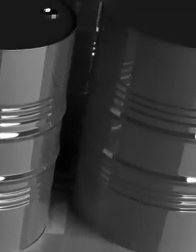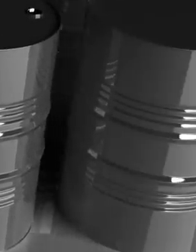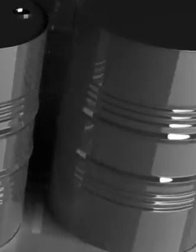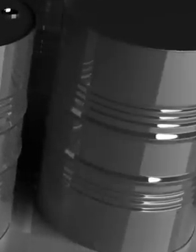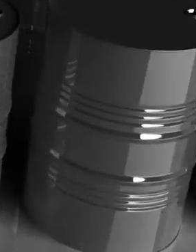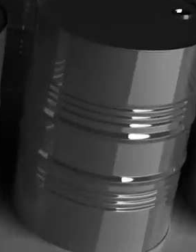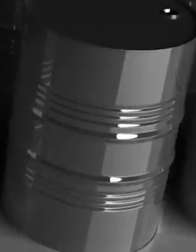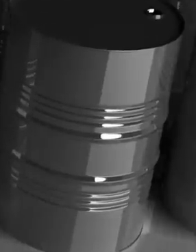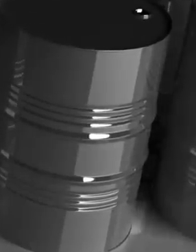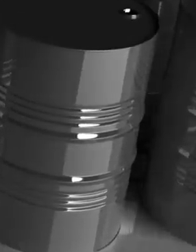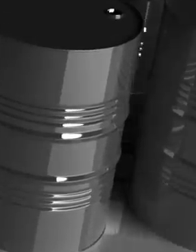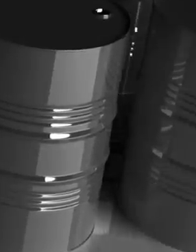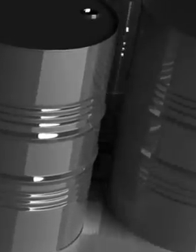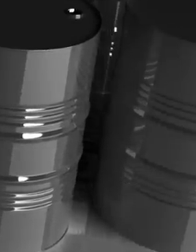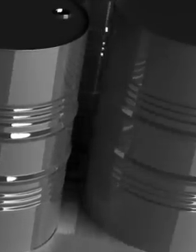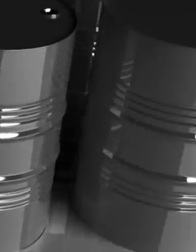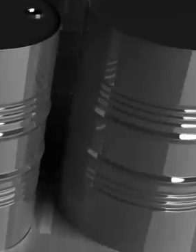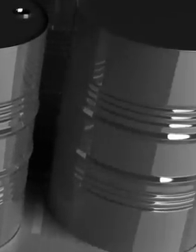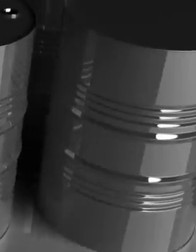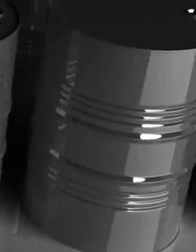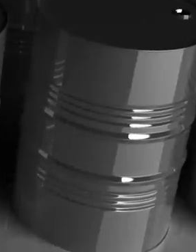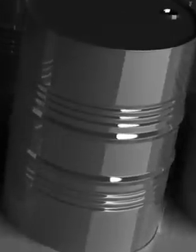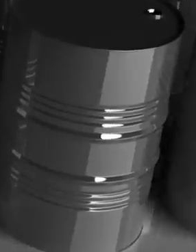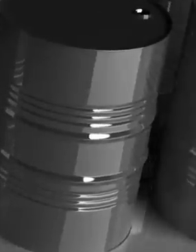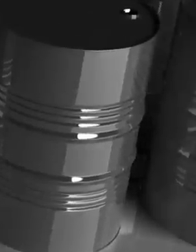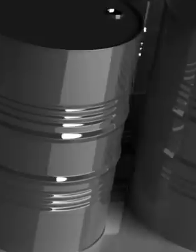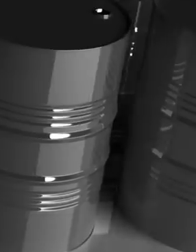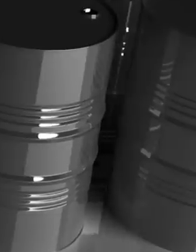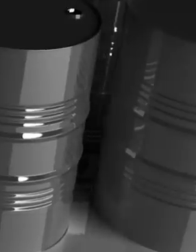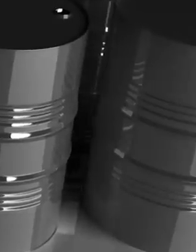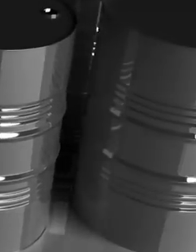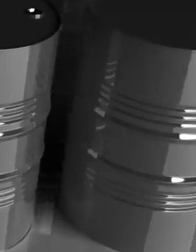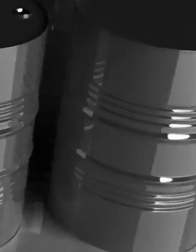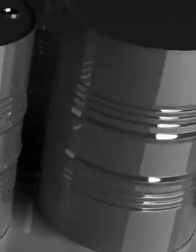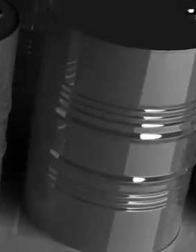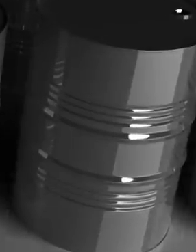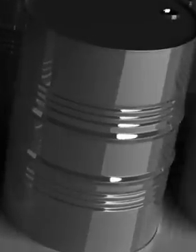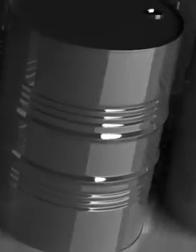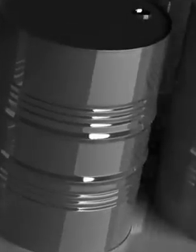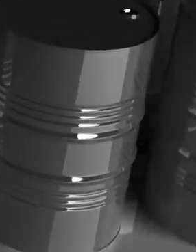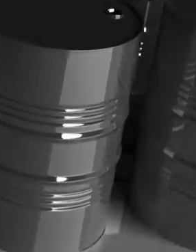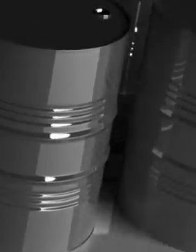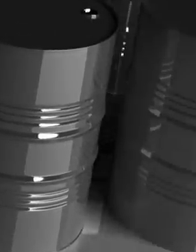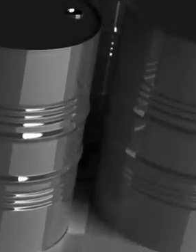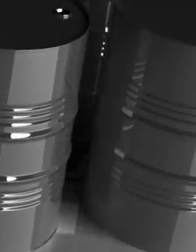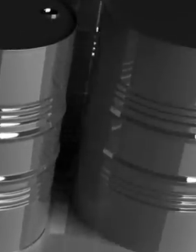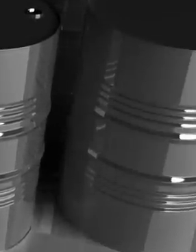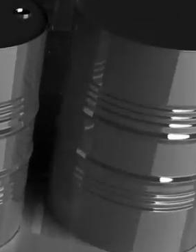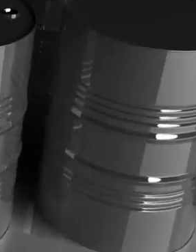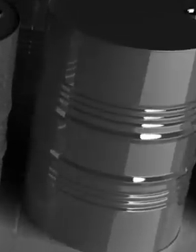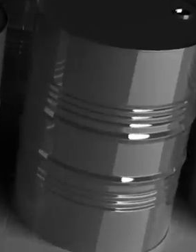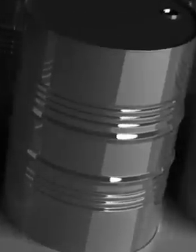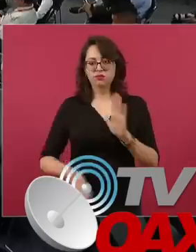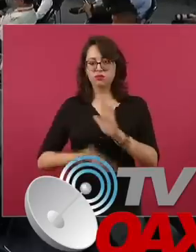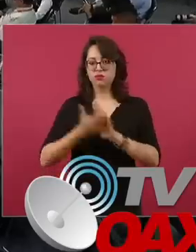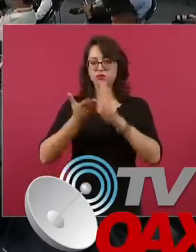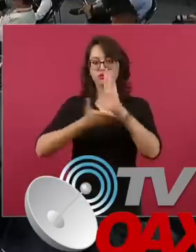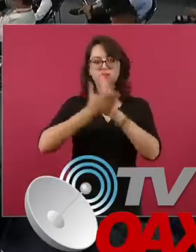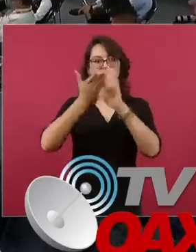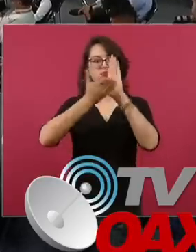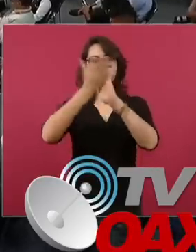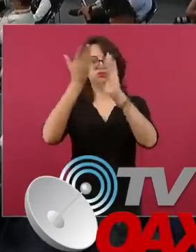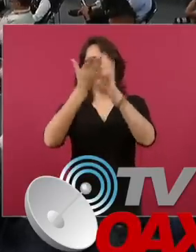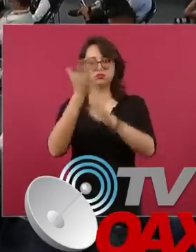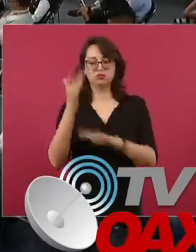procesar en esa refinería. Pero imagínense hacer una refinería